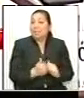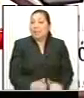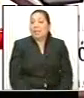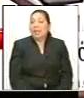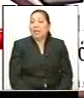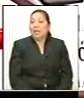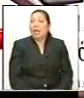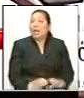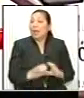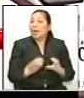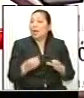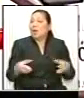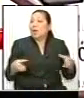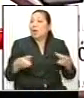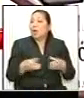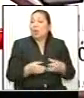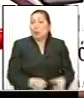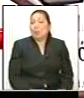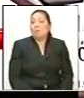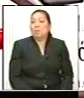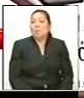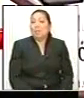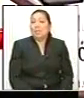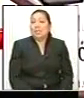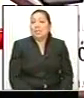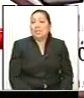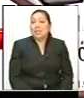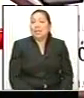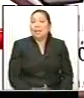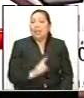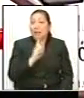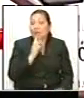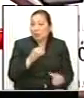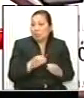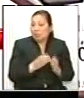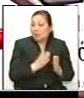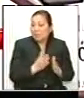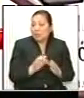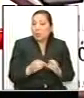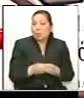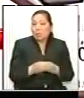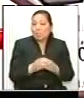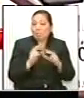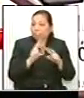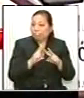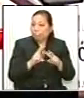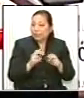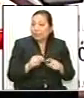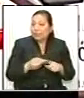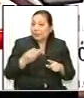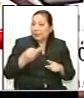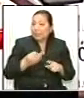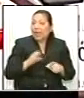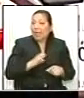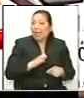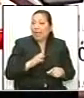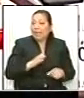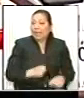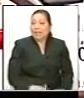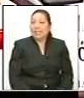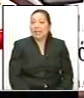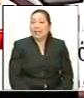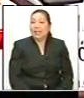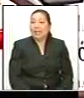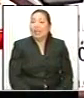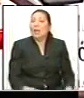a las clases de las comisiones. Y las clases de las comisiones son comisiones ordinarias, comisiones de investigación especiales y de ética parlamentaria.